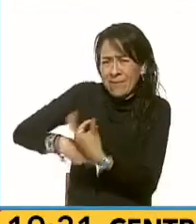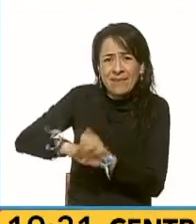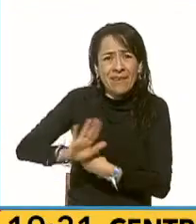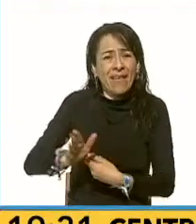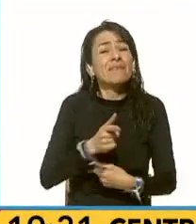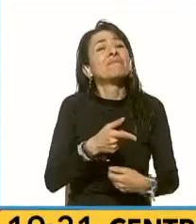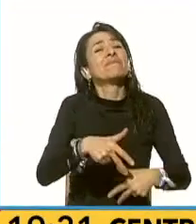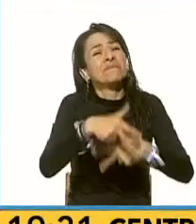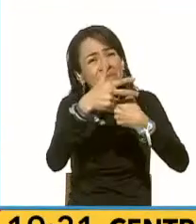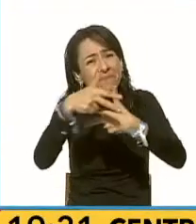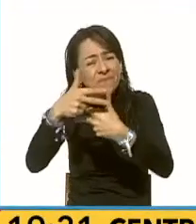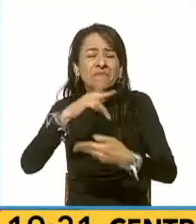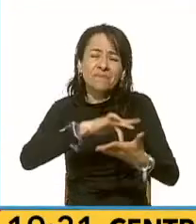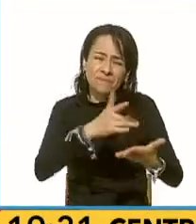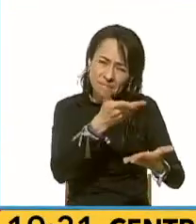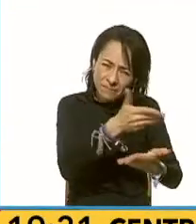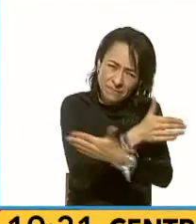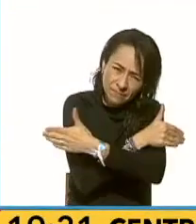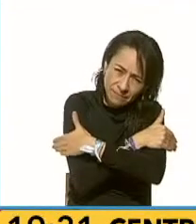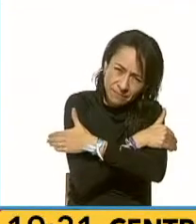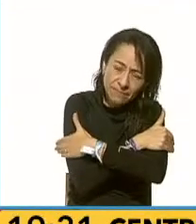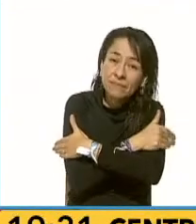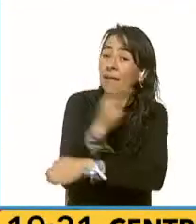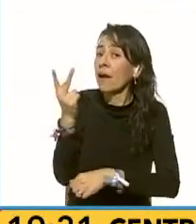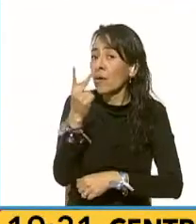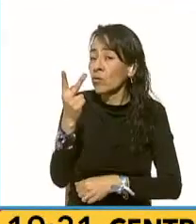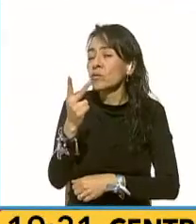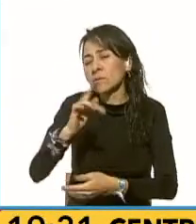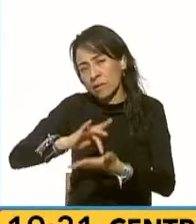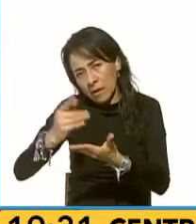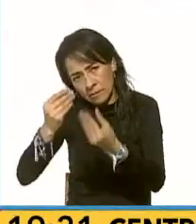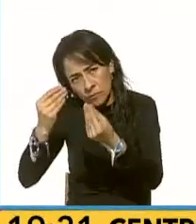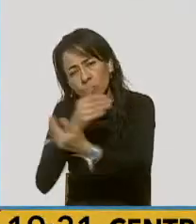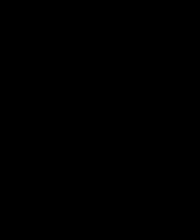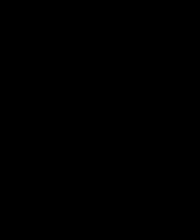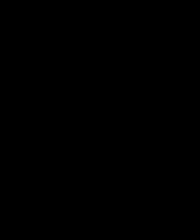abrazo. Muchas gracias, Vianey, Jorge. Abrazos también a ustedes y gracias por la solidaridad.